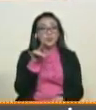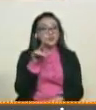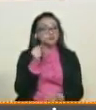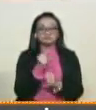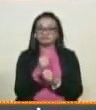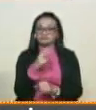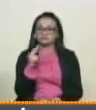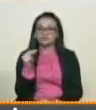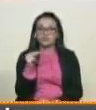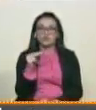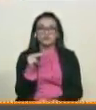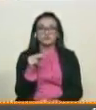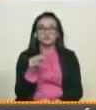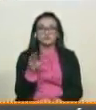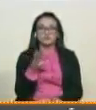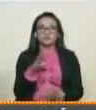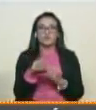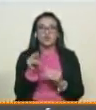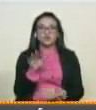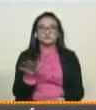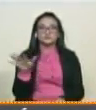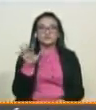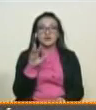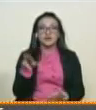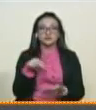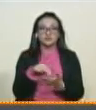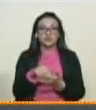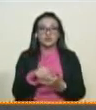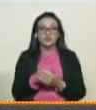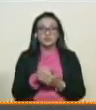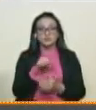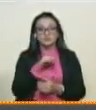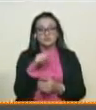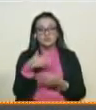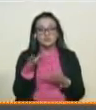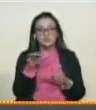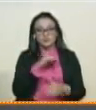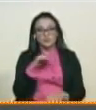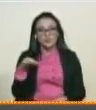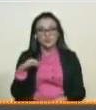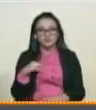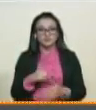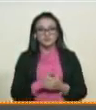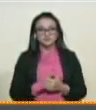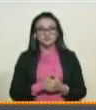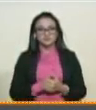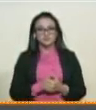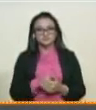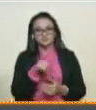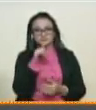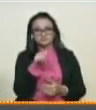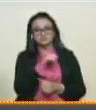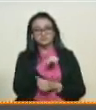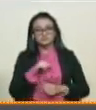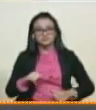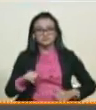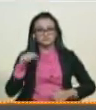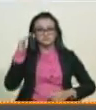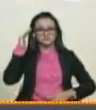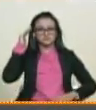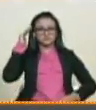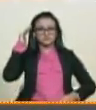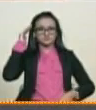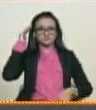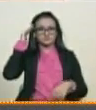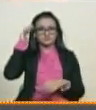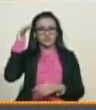laborable para toda la vida nacional, no solamente para la banca pública y privada. De igual manera, Reverol informó que la Guardia Nacional Bolivariana, lo